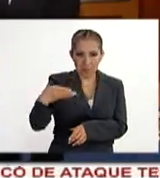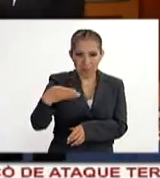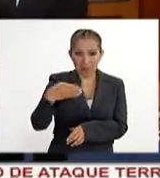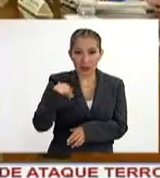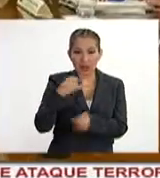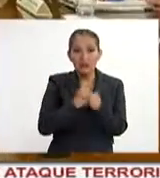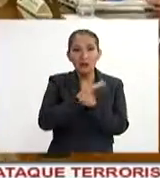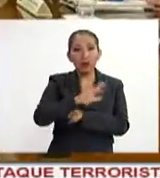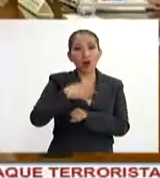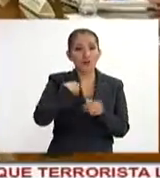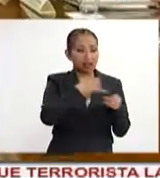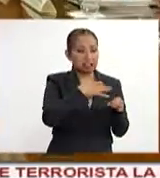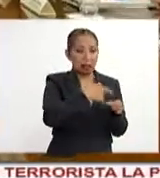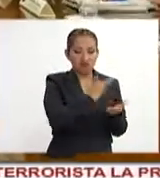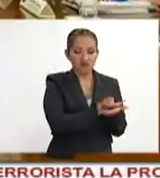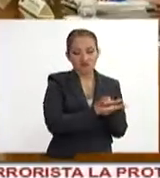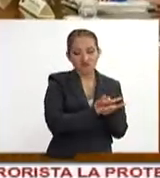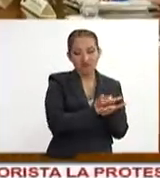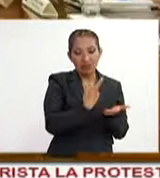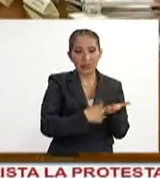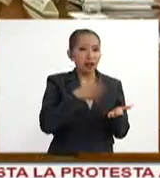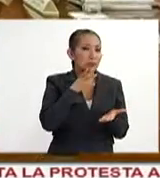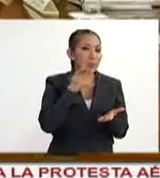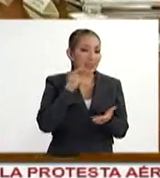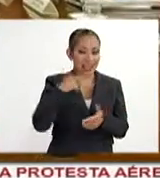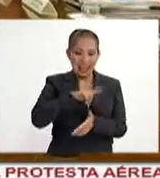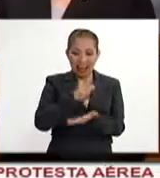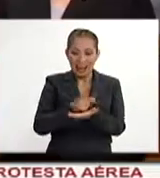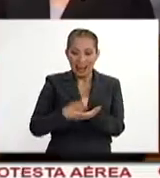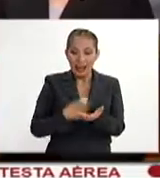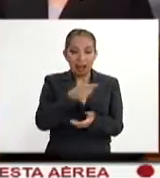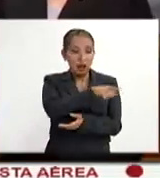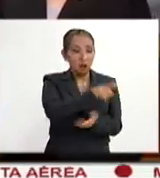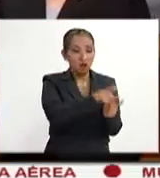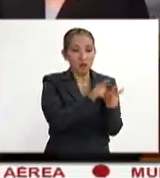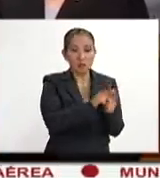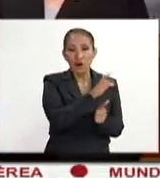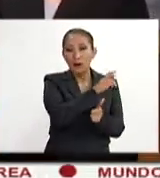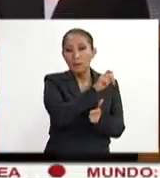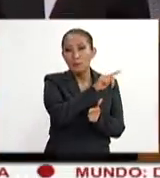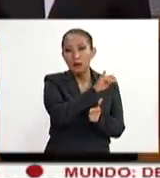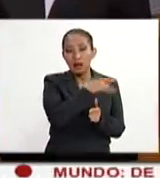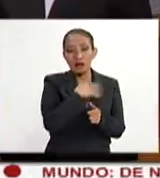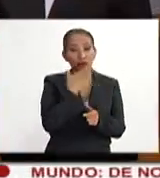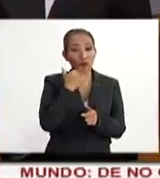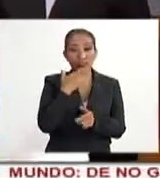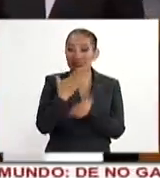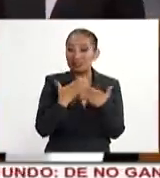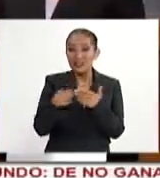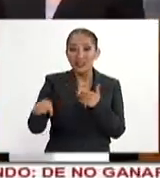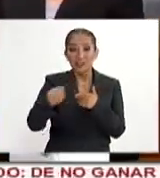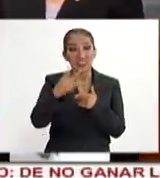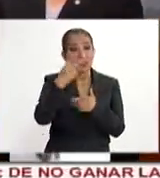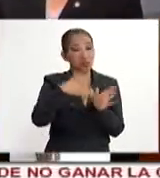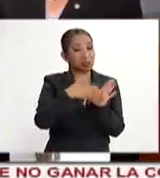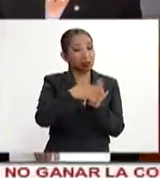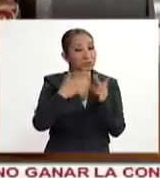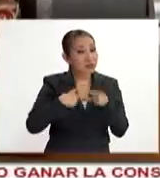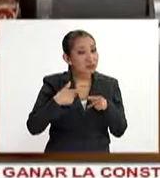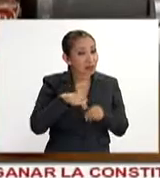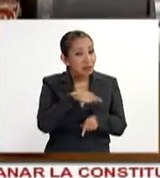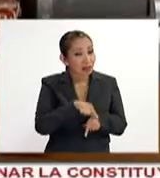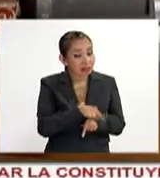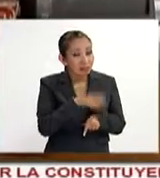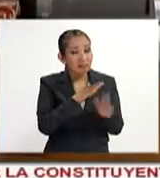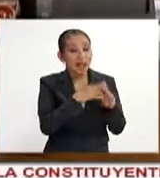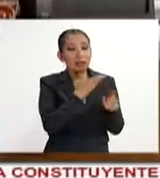con un informe de la Oficina Presupuestaria del Congreso, la ley que impulsan los republicanos dejaría sin servicio de salud a 22 millones de personas.